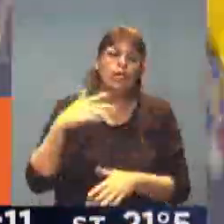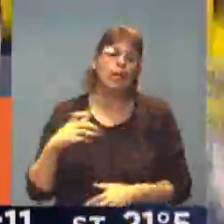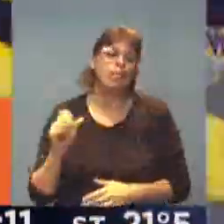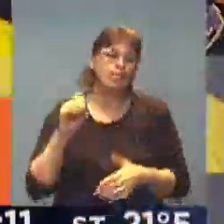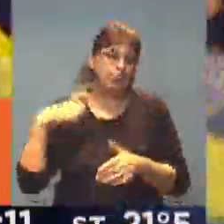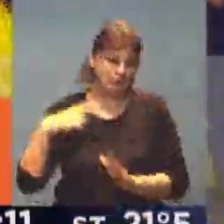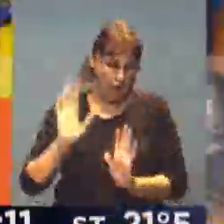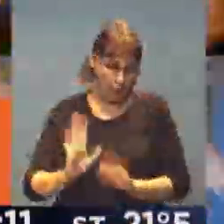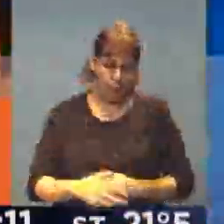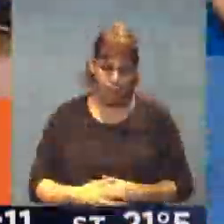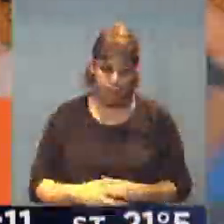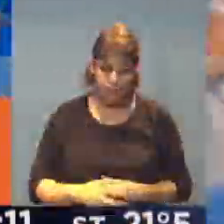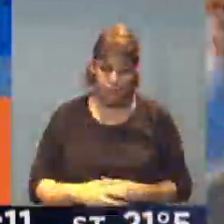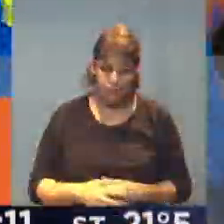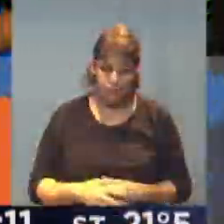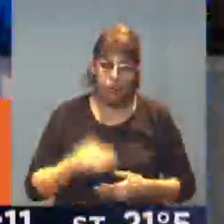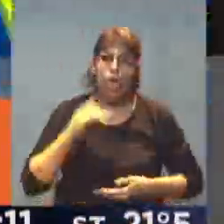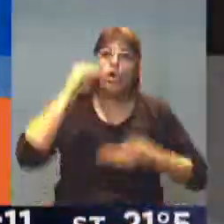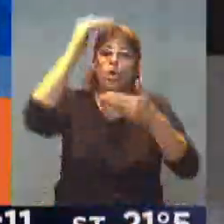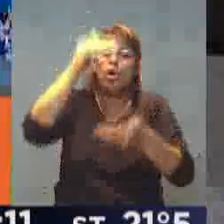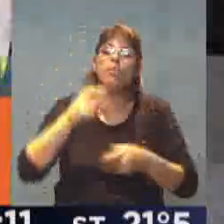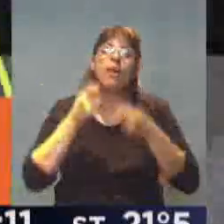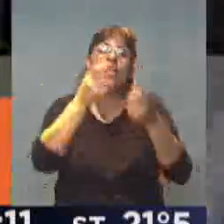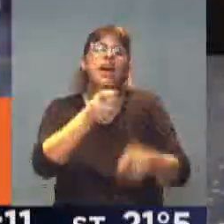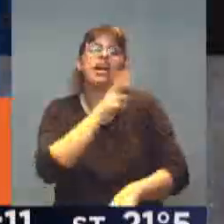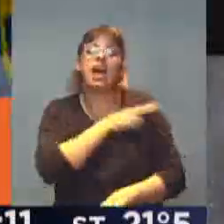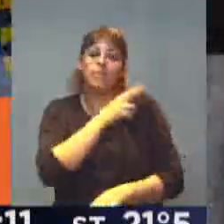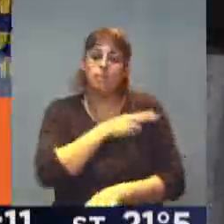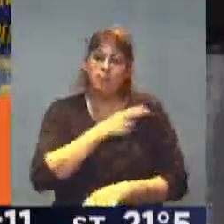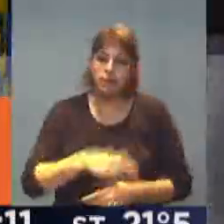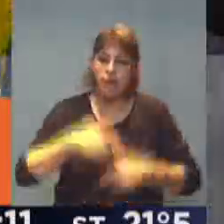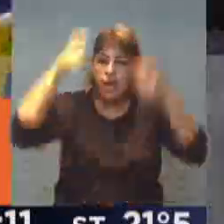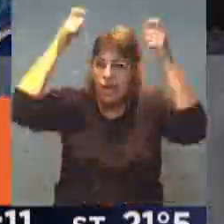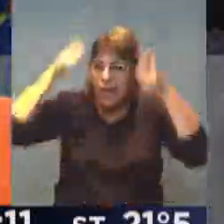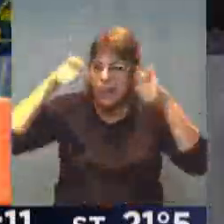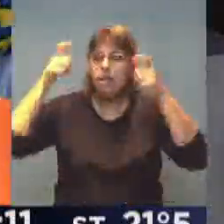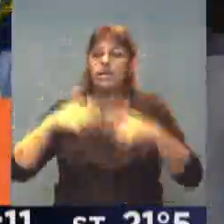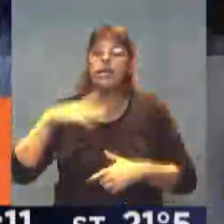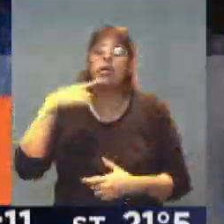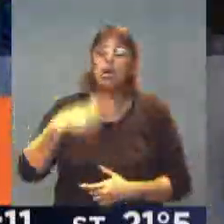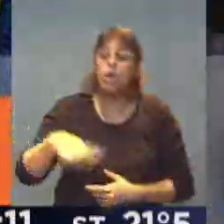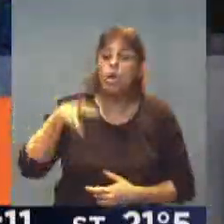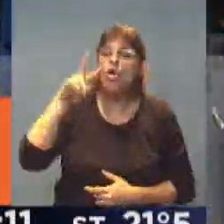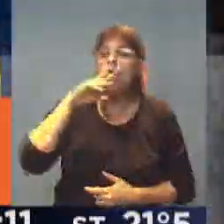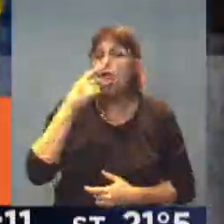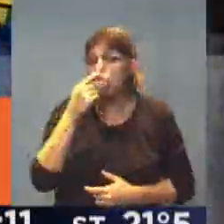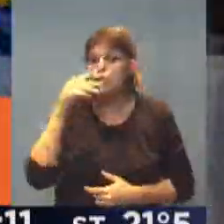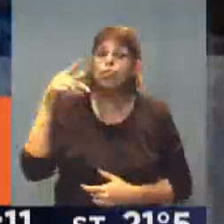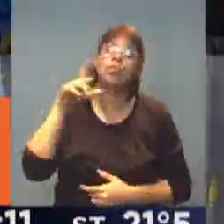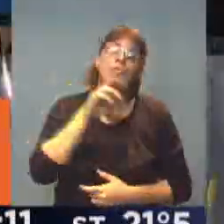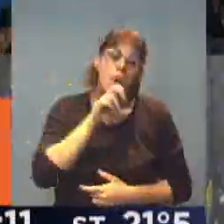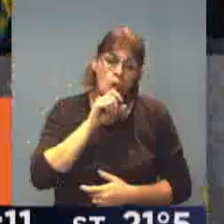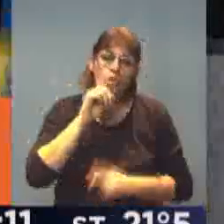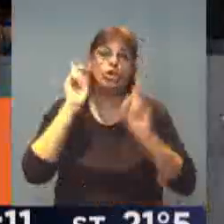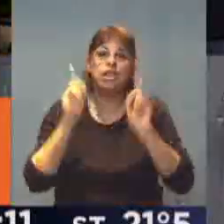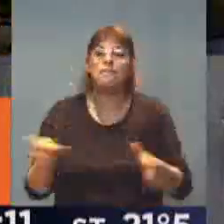Allí, recibiendo la copa, el capitán, galeras, azul y oro, bombo